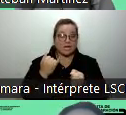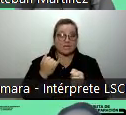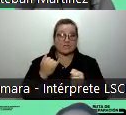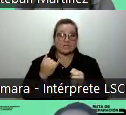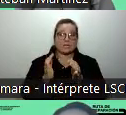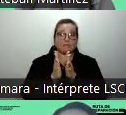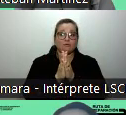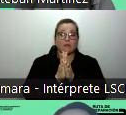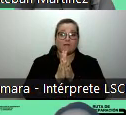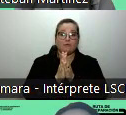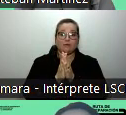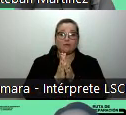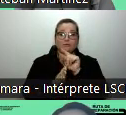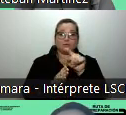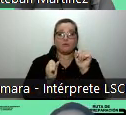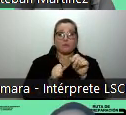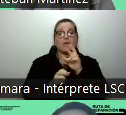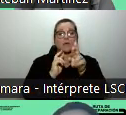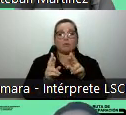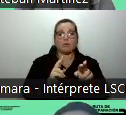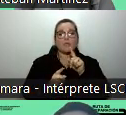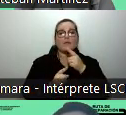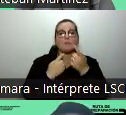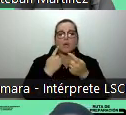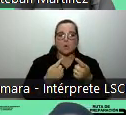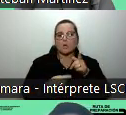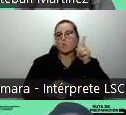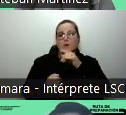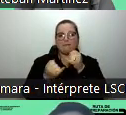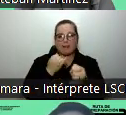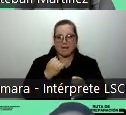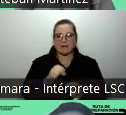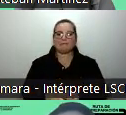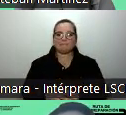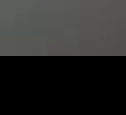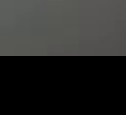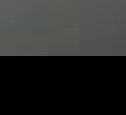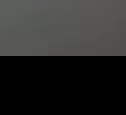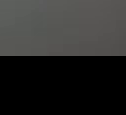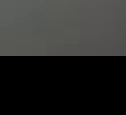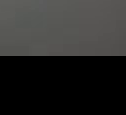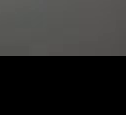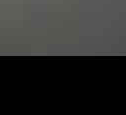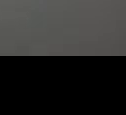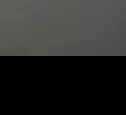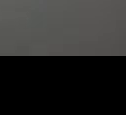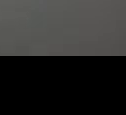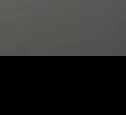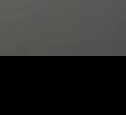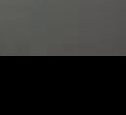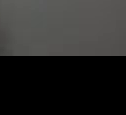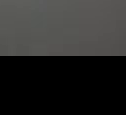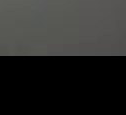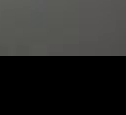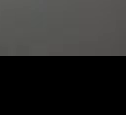esta sesión a contestar la encuesta que aparecerá al terminar el evento Así que les agradezco mucho Buenas noches a todos y